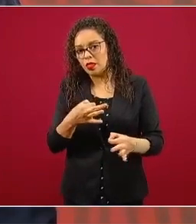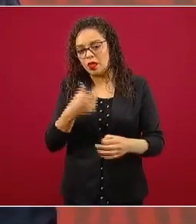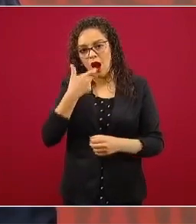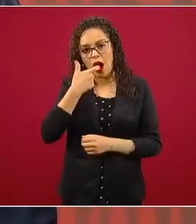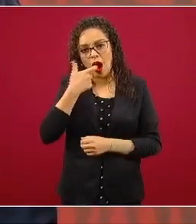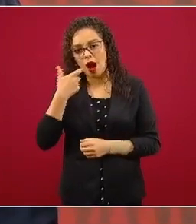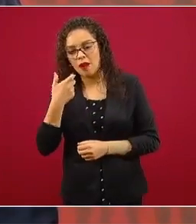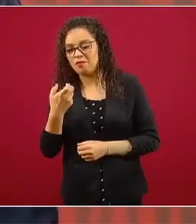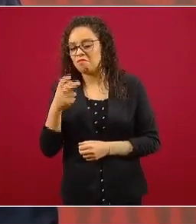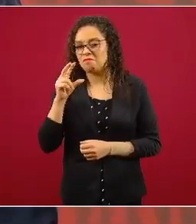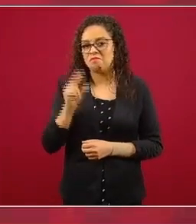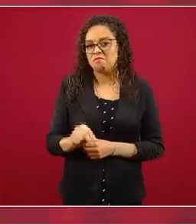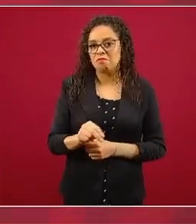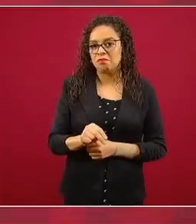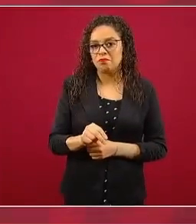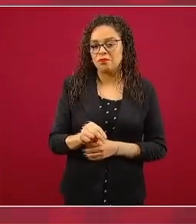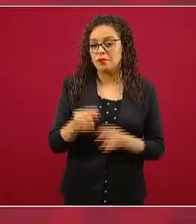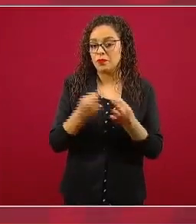Que sean honestos.